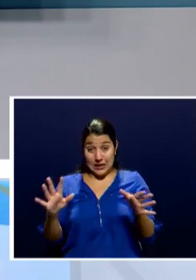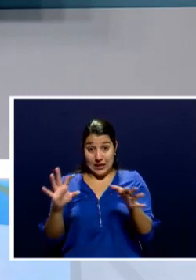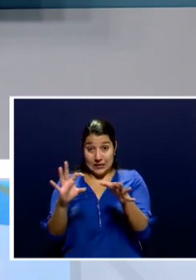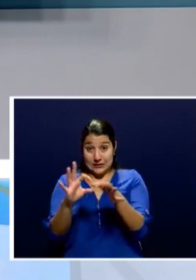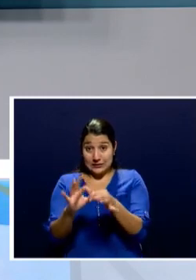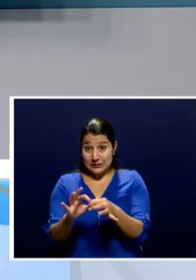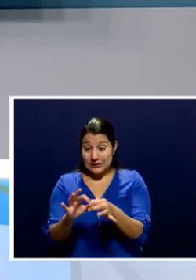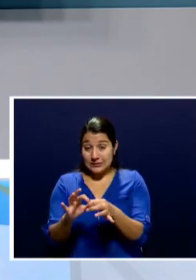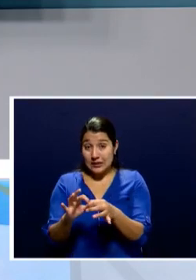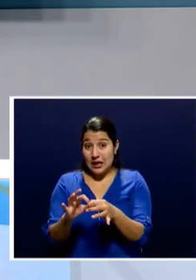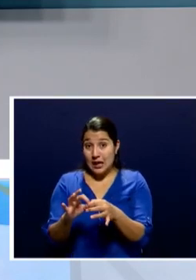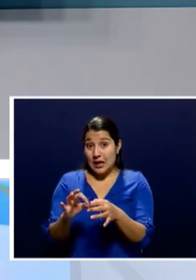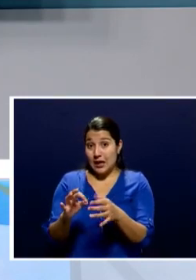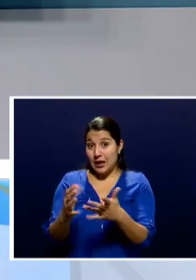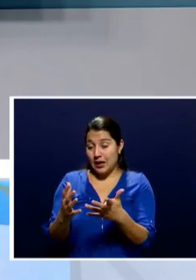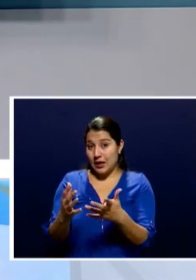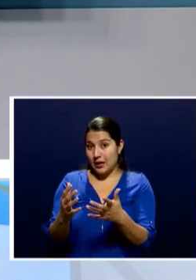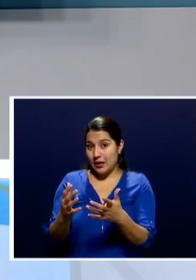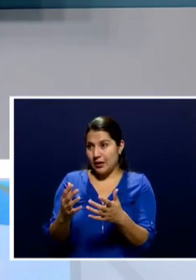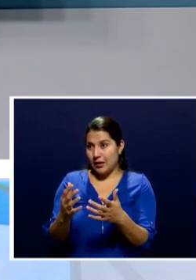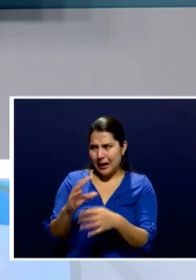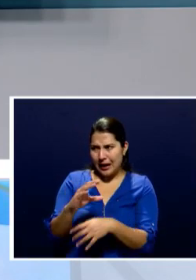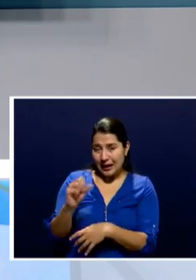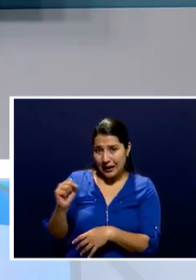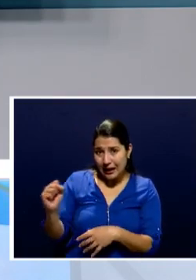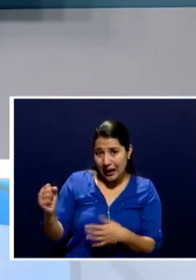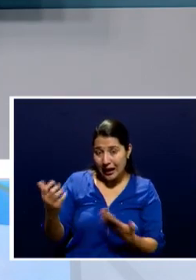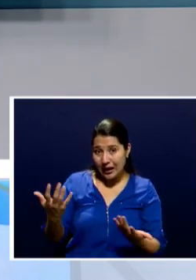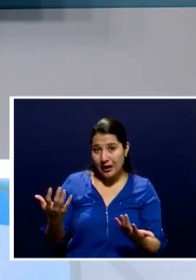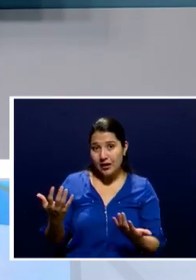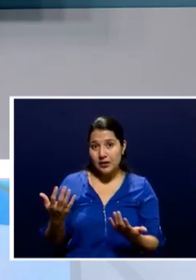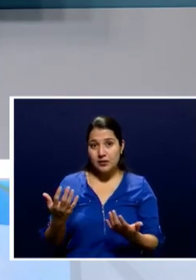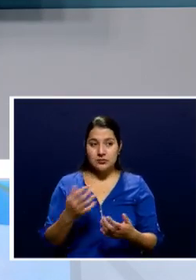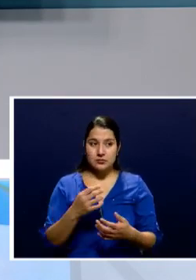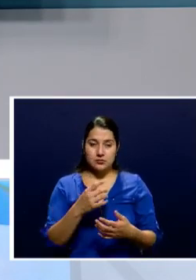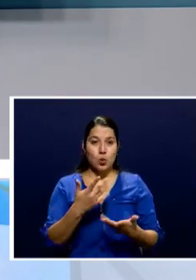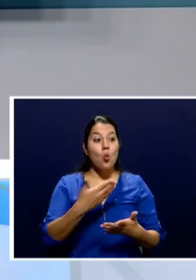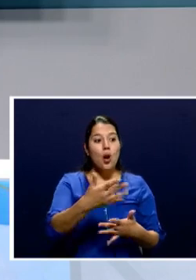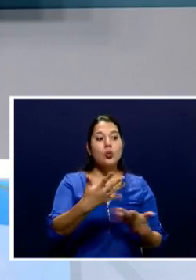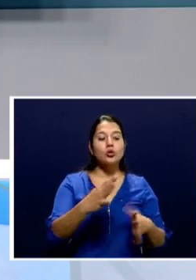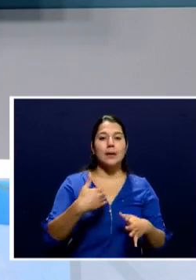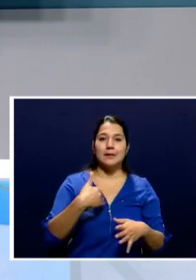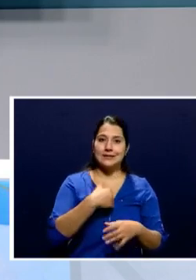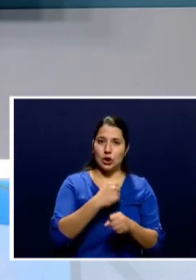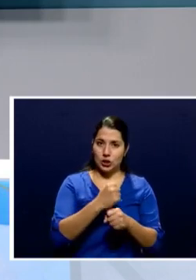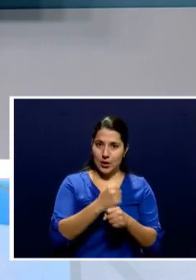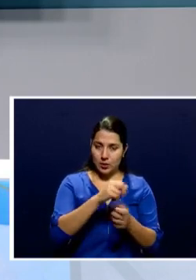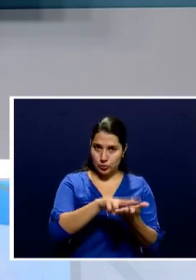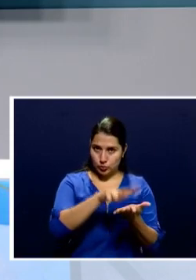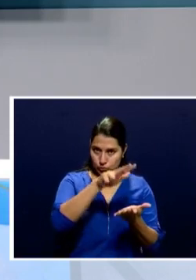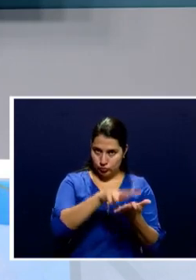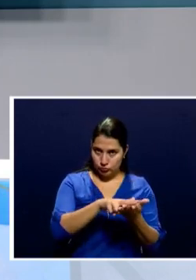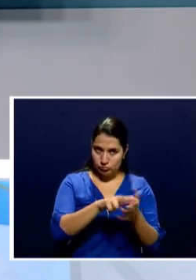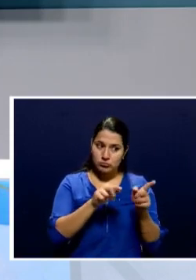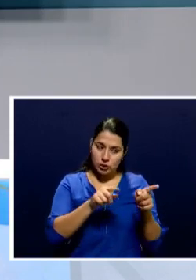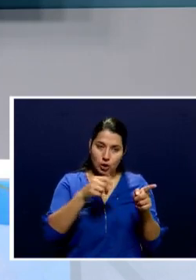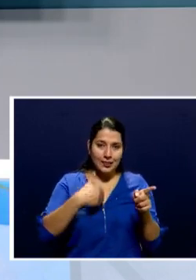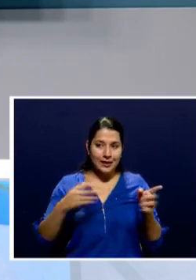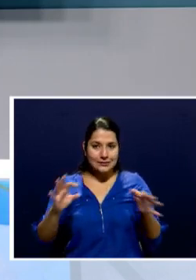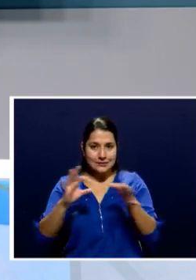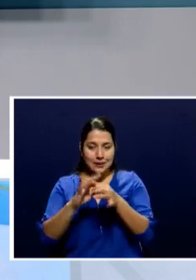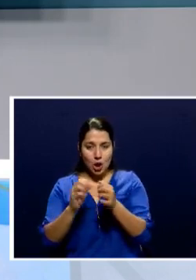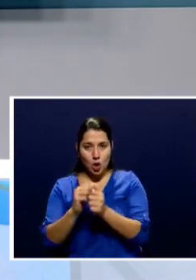la reducción de la jornada. Esto tiene una implicación con la Caja Costarricense para que le rebaje el monto que tienen